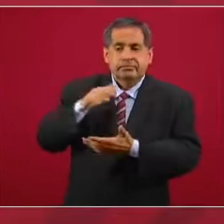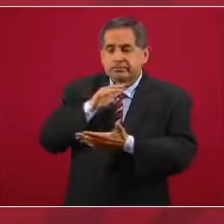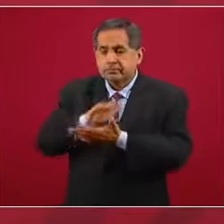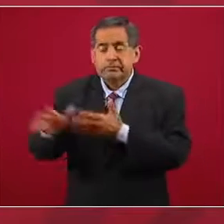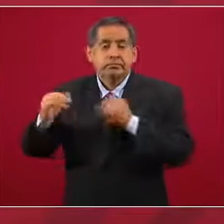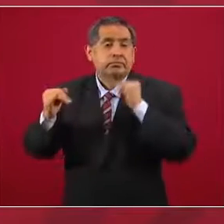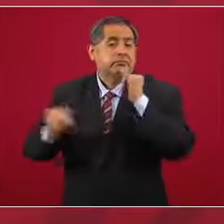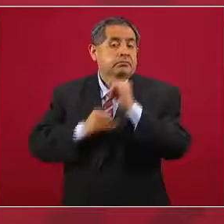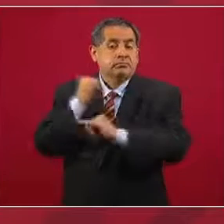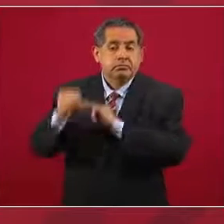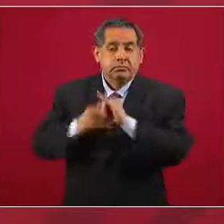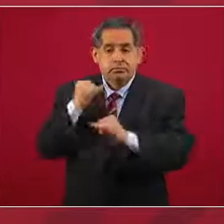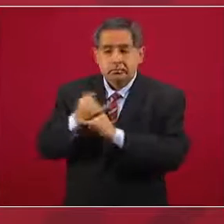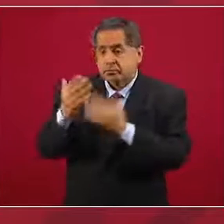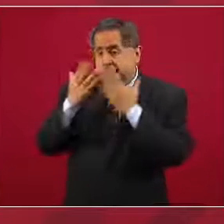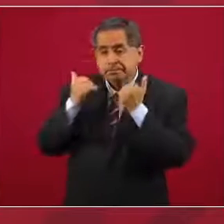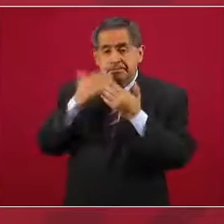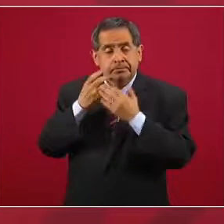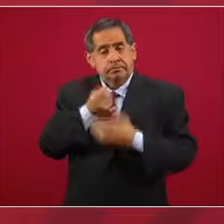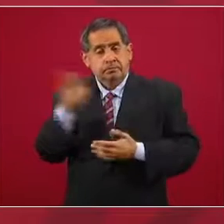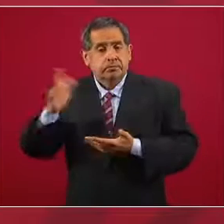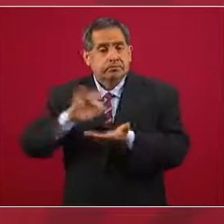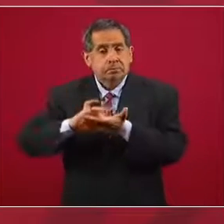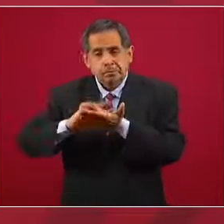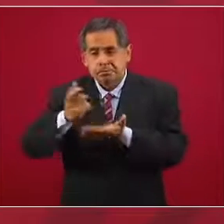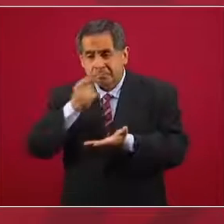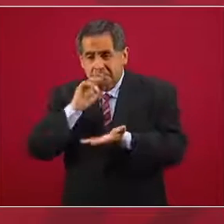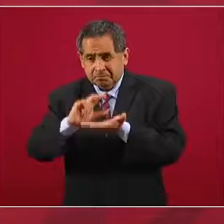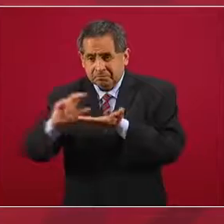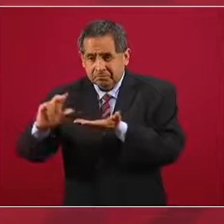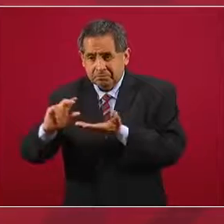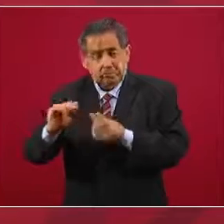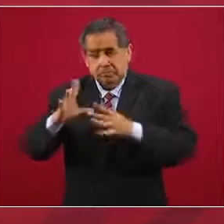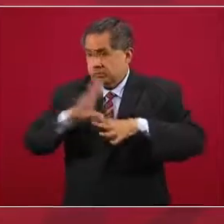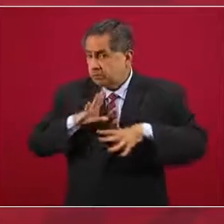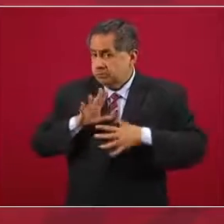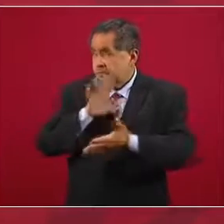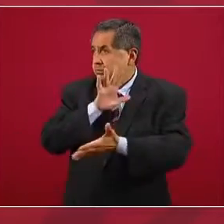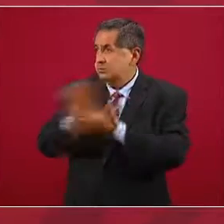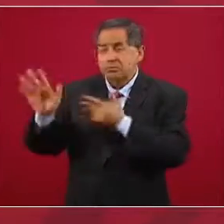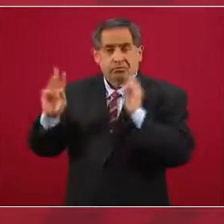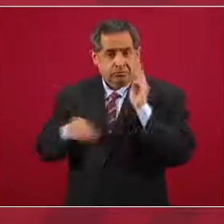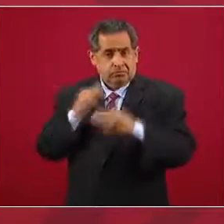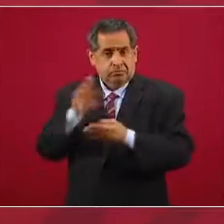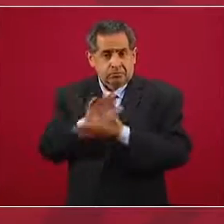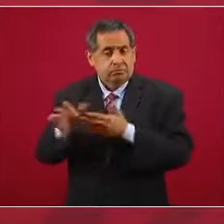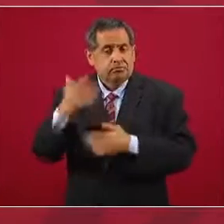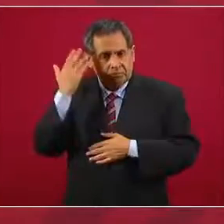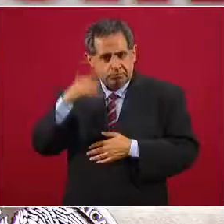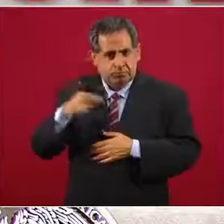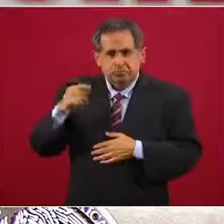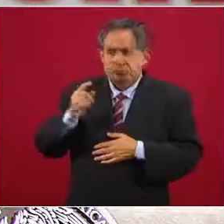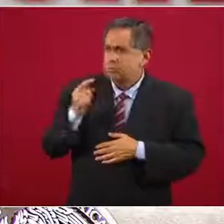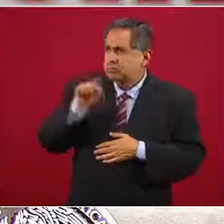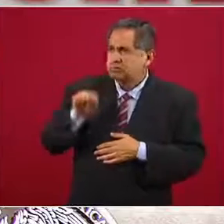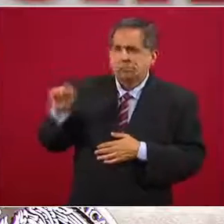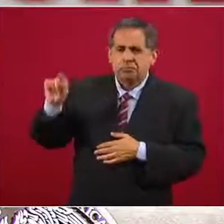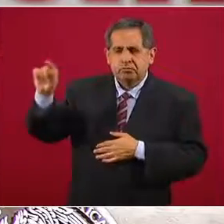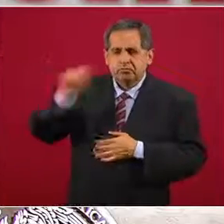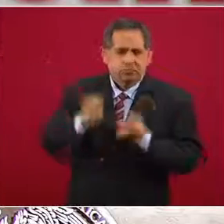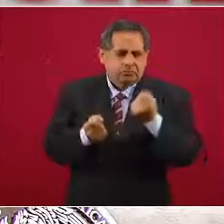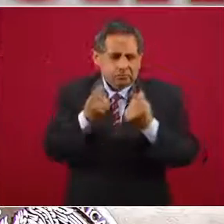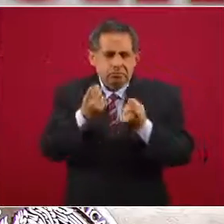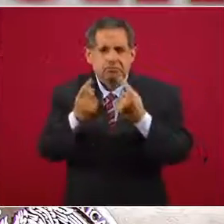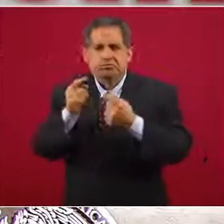nivel internacional de algunos medicamentos, esto claramente ha sido progresivo de uno a otro